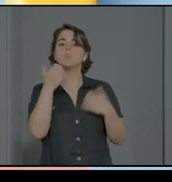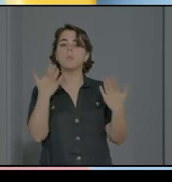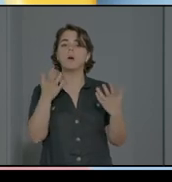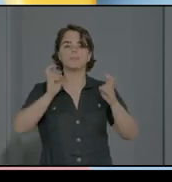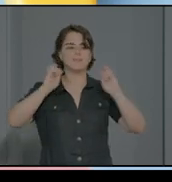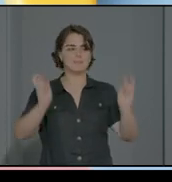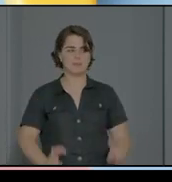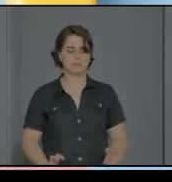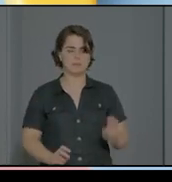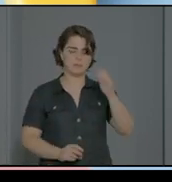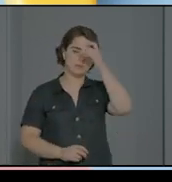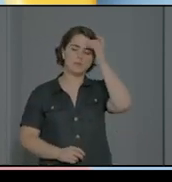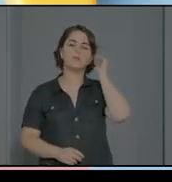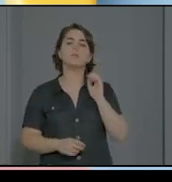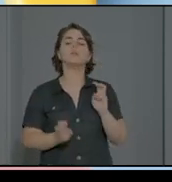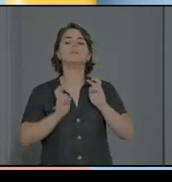de los padres.